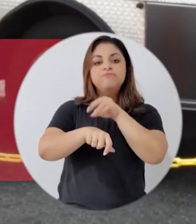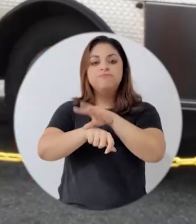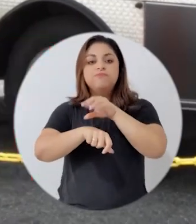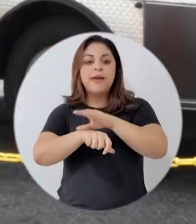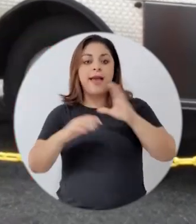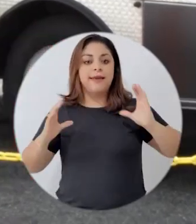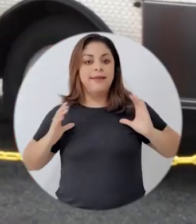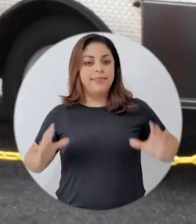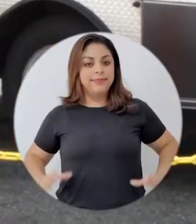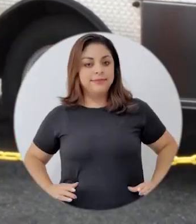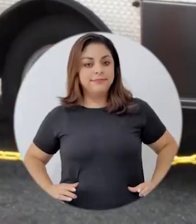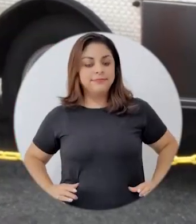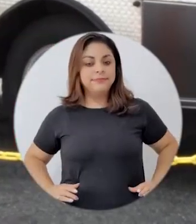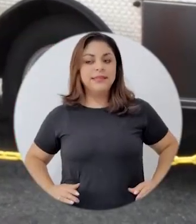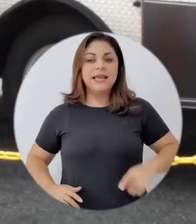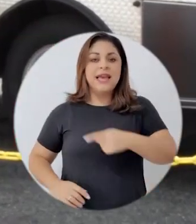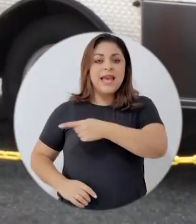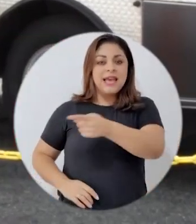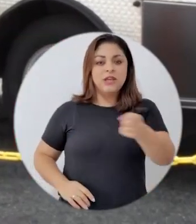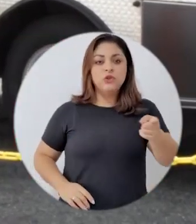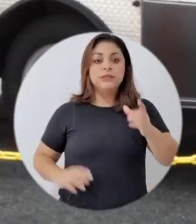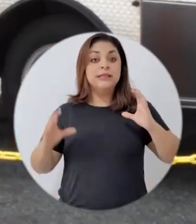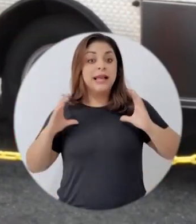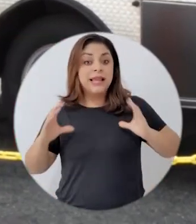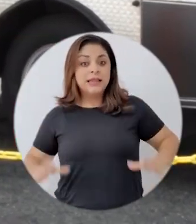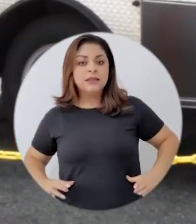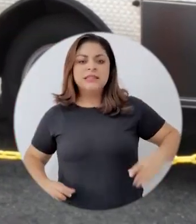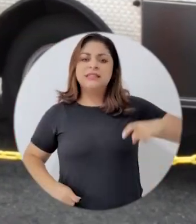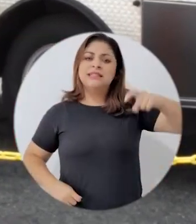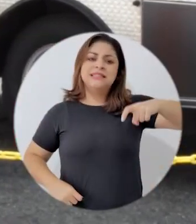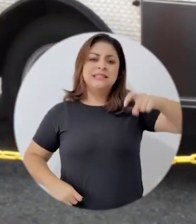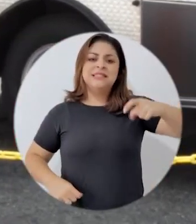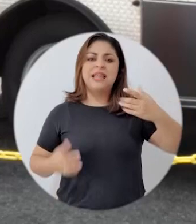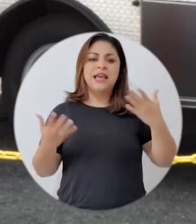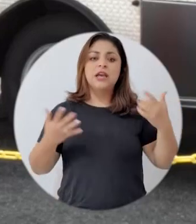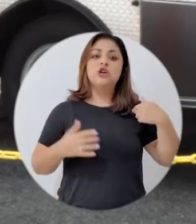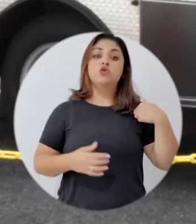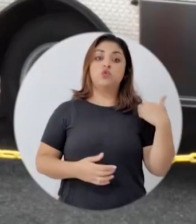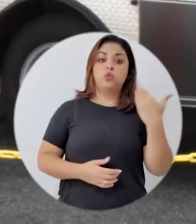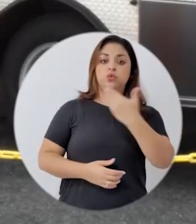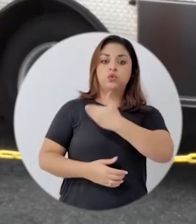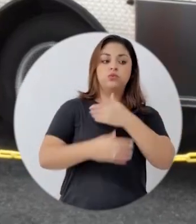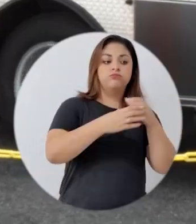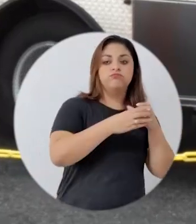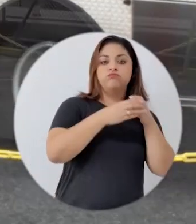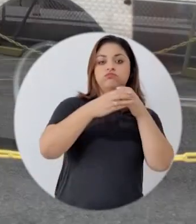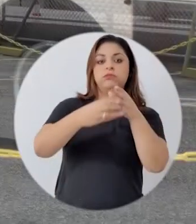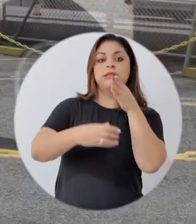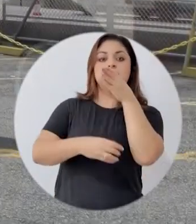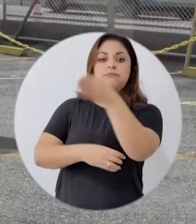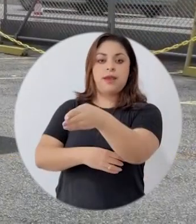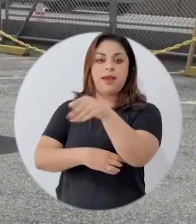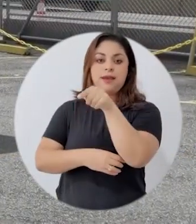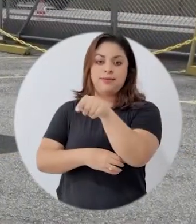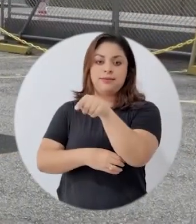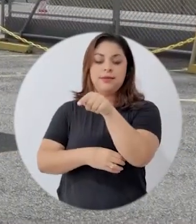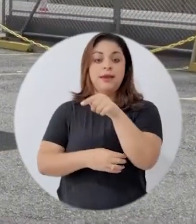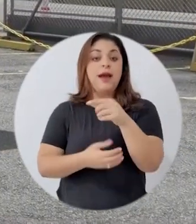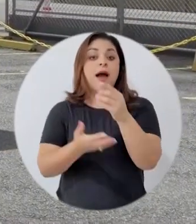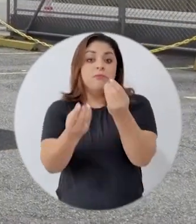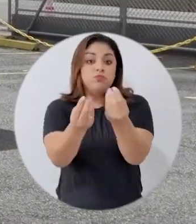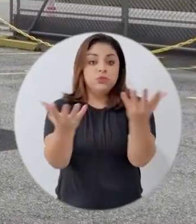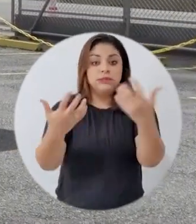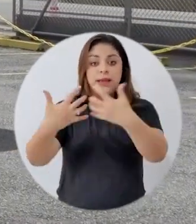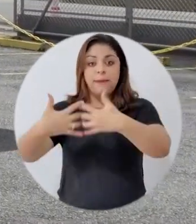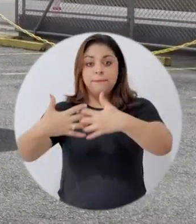nuestros clientes. Una de las necesidades más grandes de nuestros clientes es que nosotros lleguemos donde ellos están. Y muchas de las